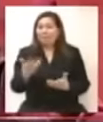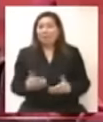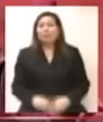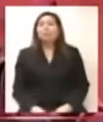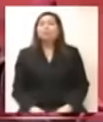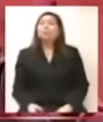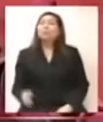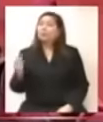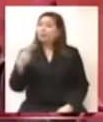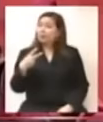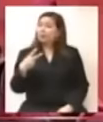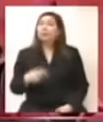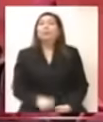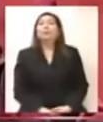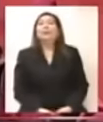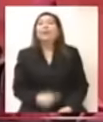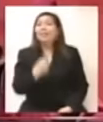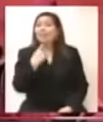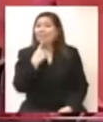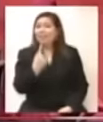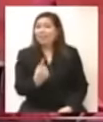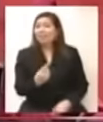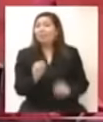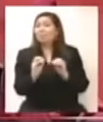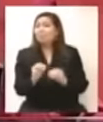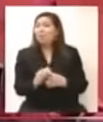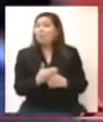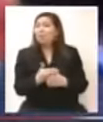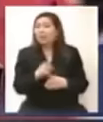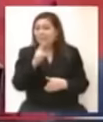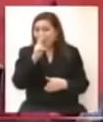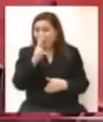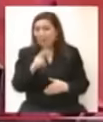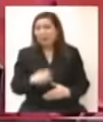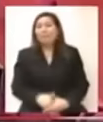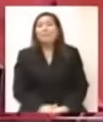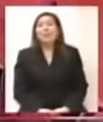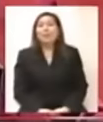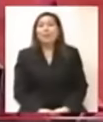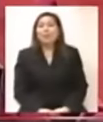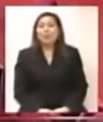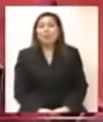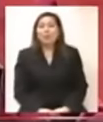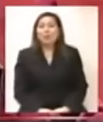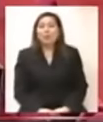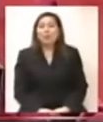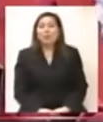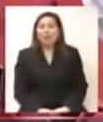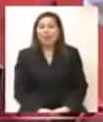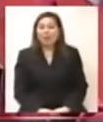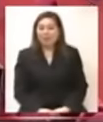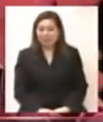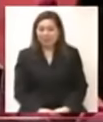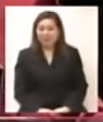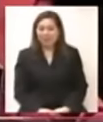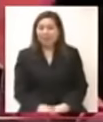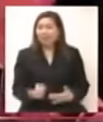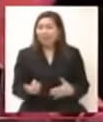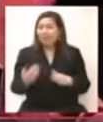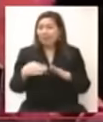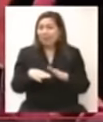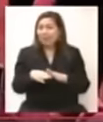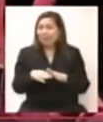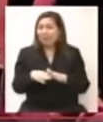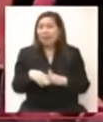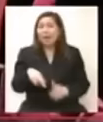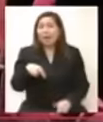segundo lugar se dice que se ha propuesto por parte del Perú eh esta inclusión